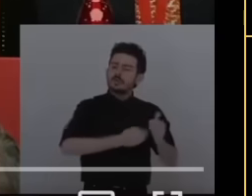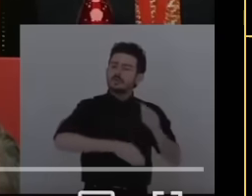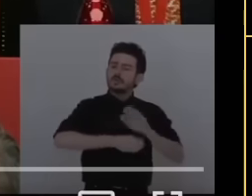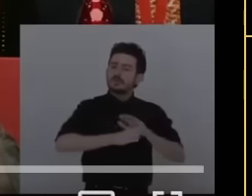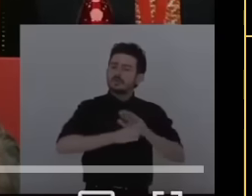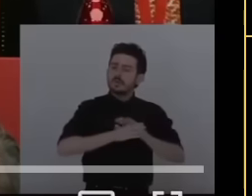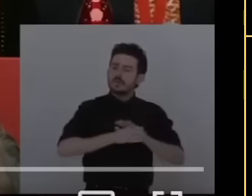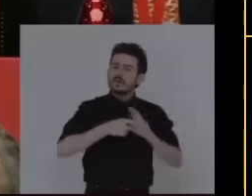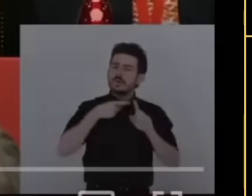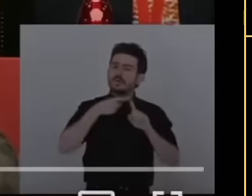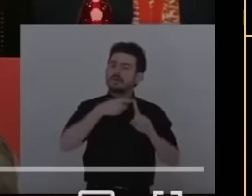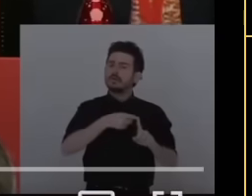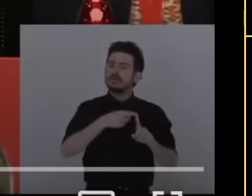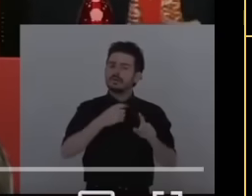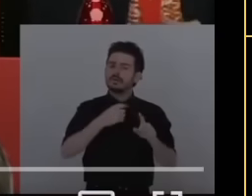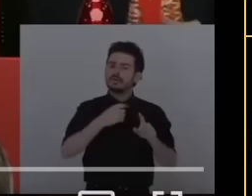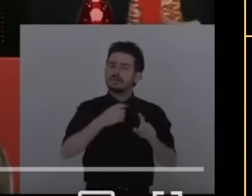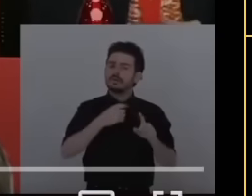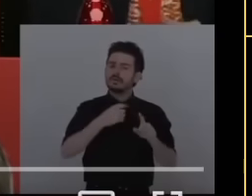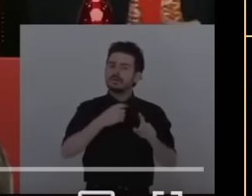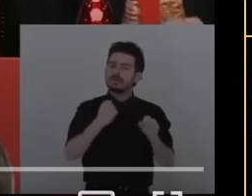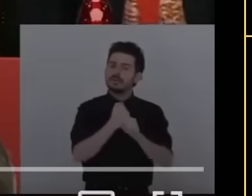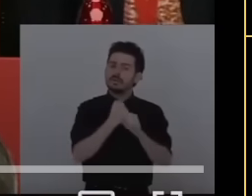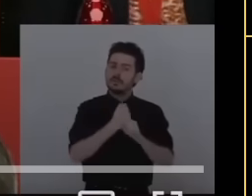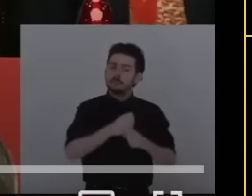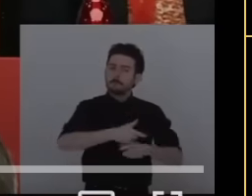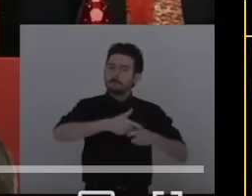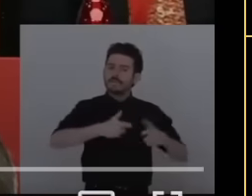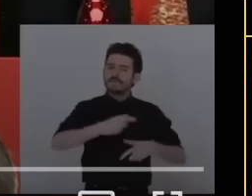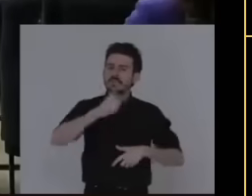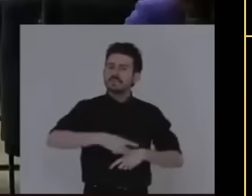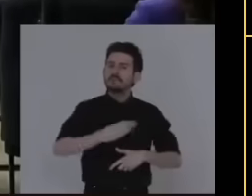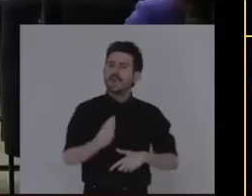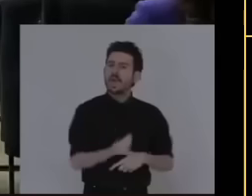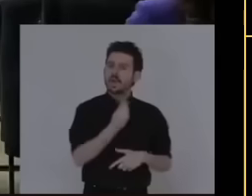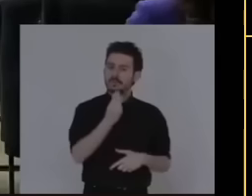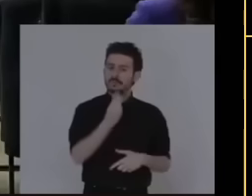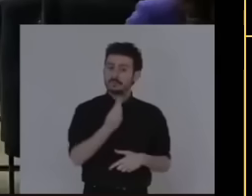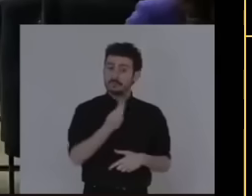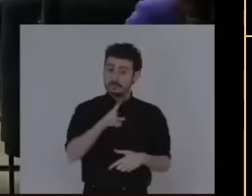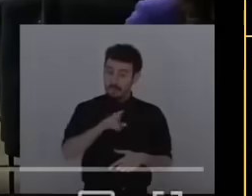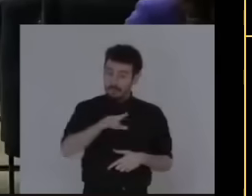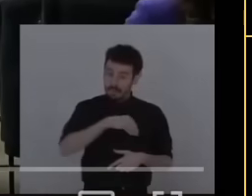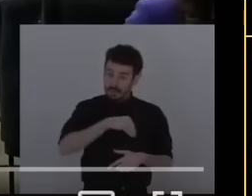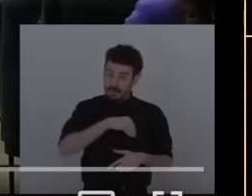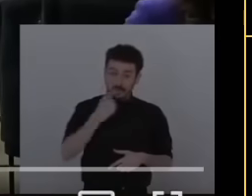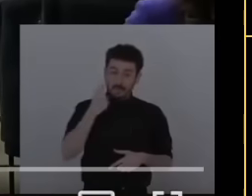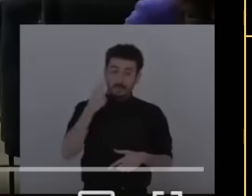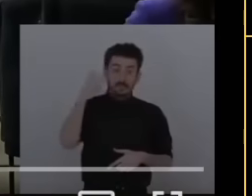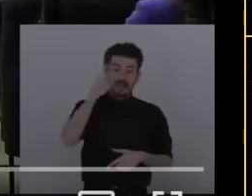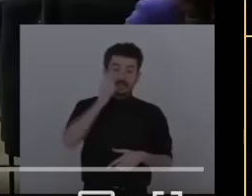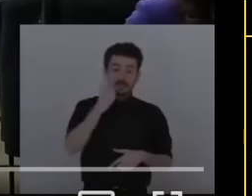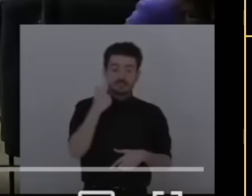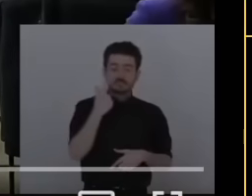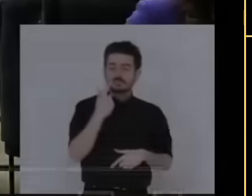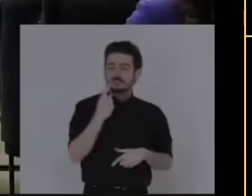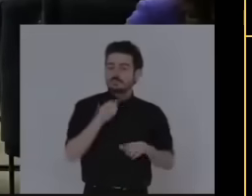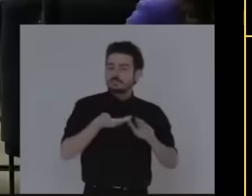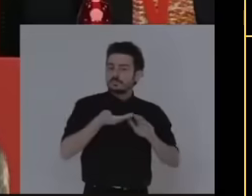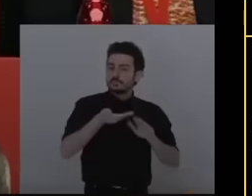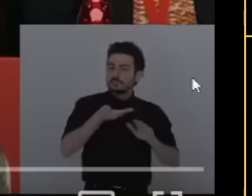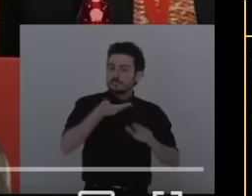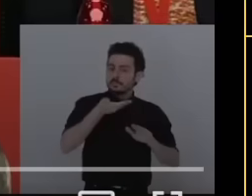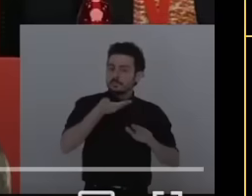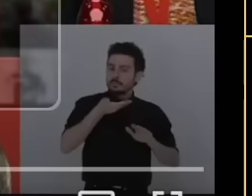más y mejores empleos? Merece la pena. ¿Merece la pena seguir subiendo las pensiones y el salario